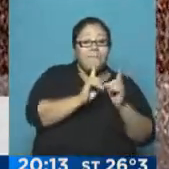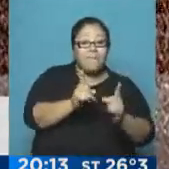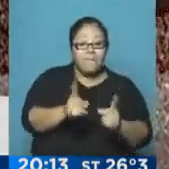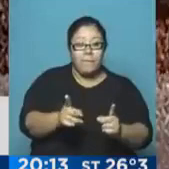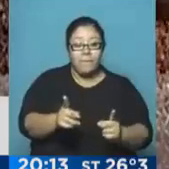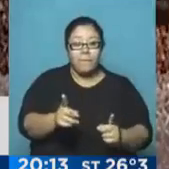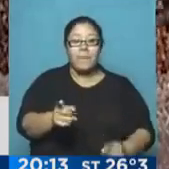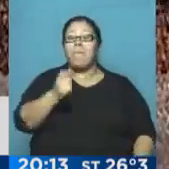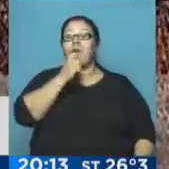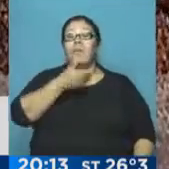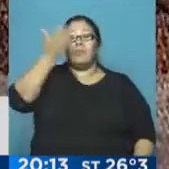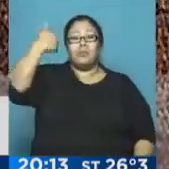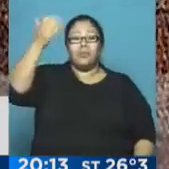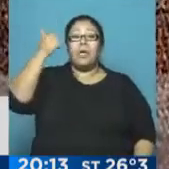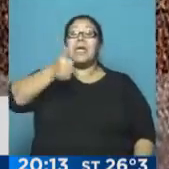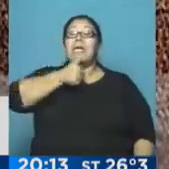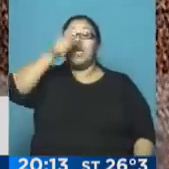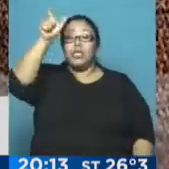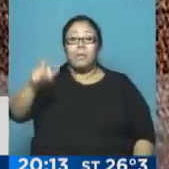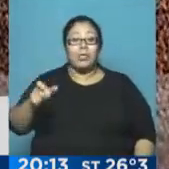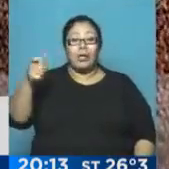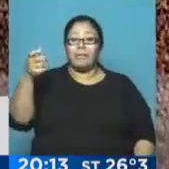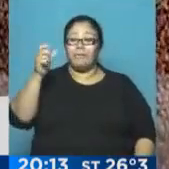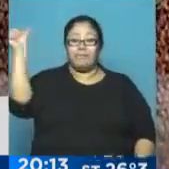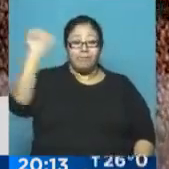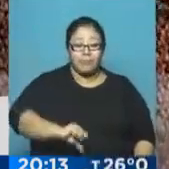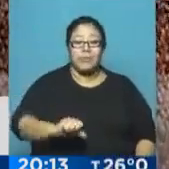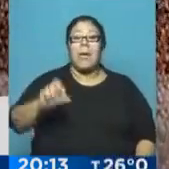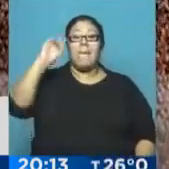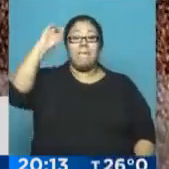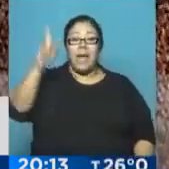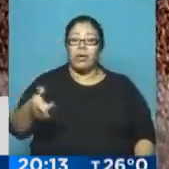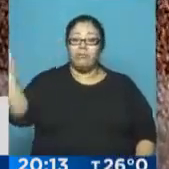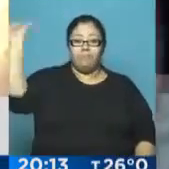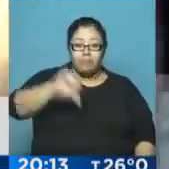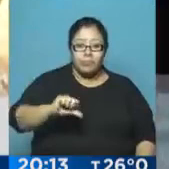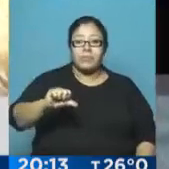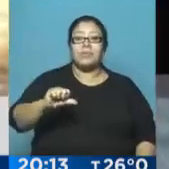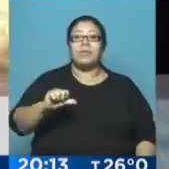lograr Irigoyen, no lo pudo lograr Perón. Nosotros